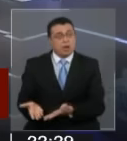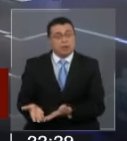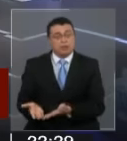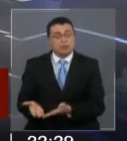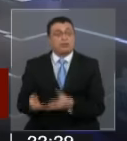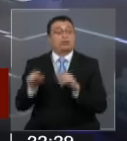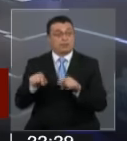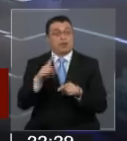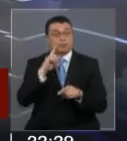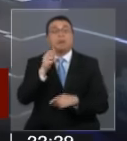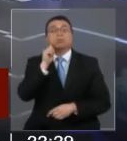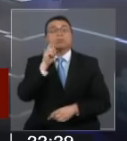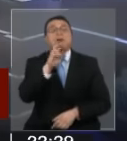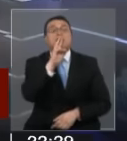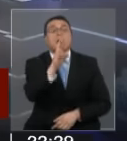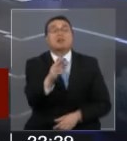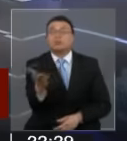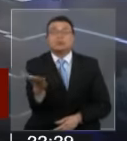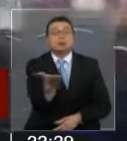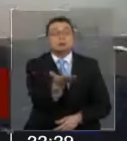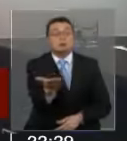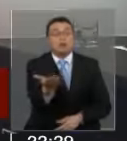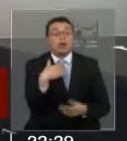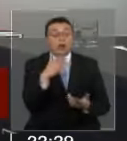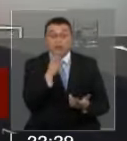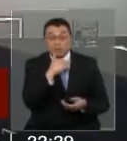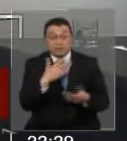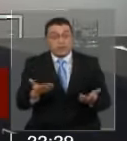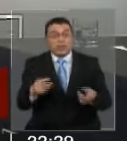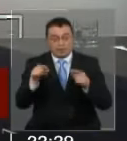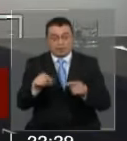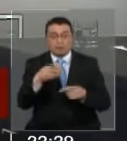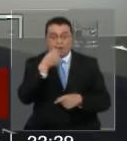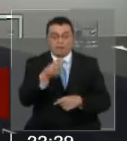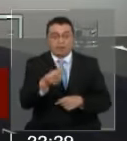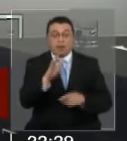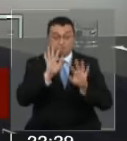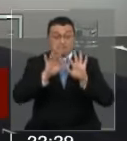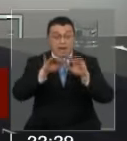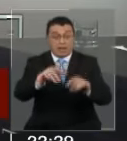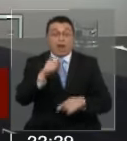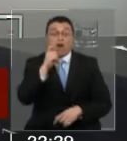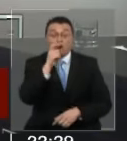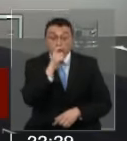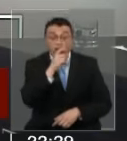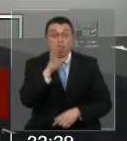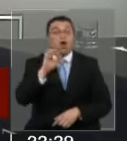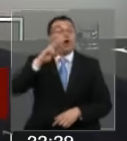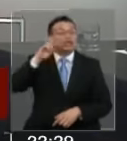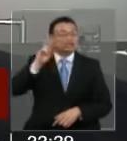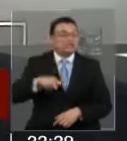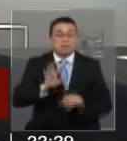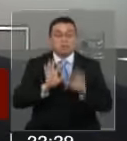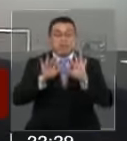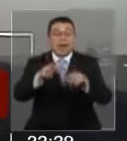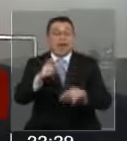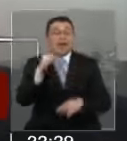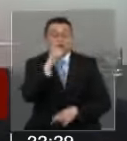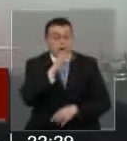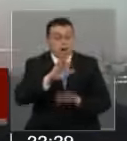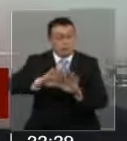a responder próximamente, ¿no? Porque estamos hablando de que con marea roja o sin marea roja, echar